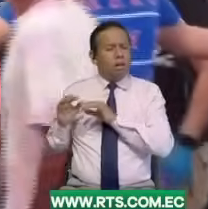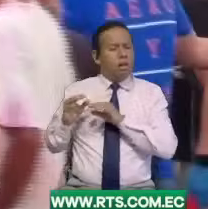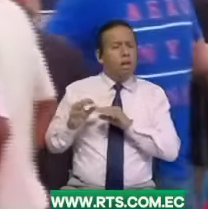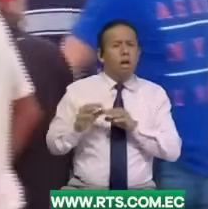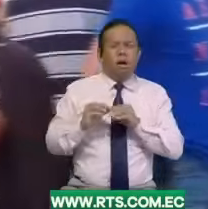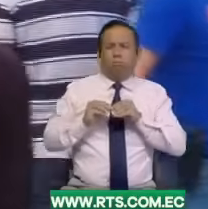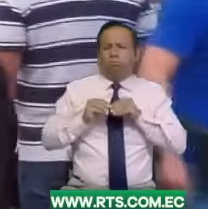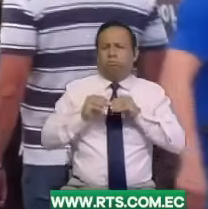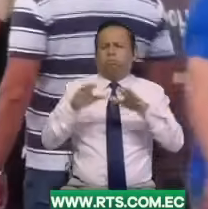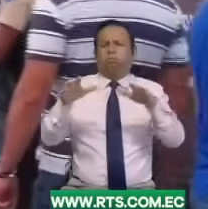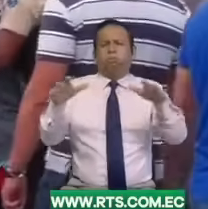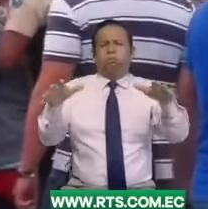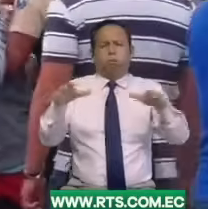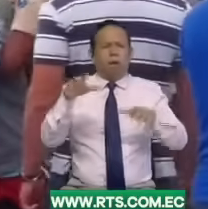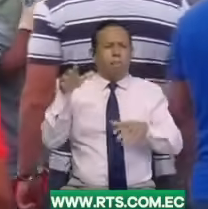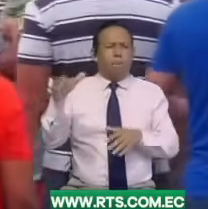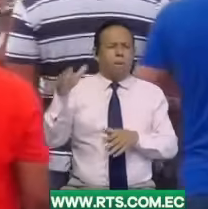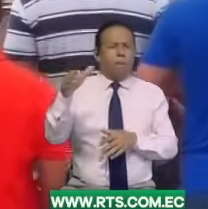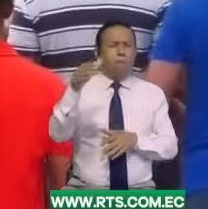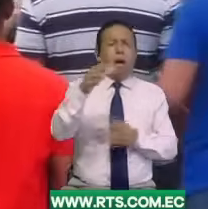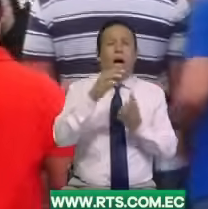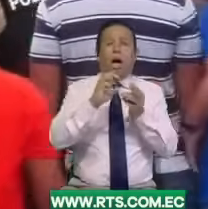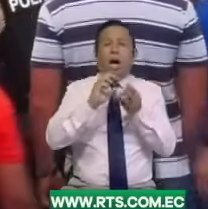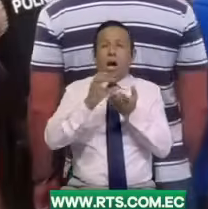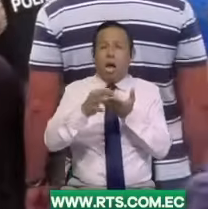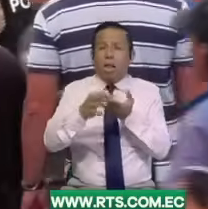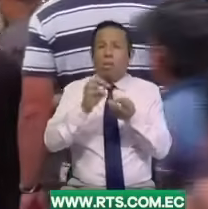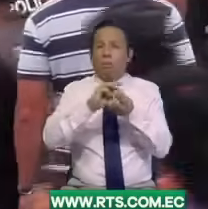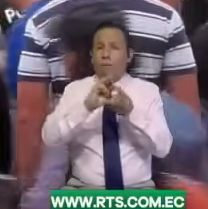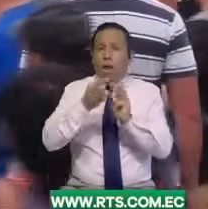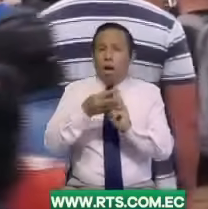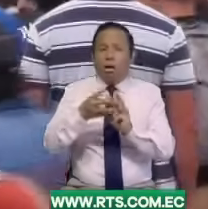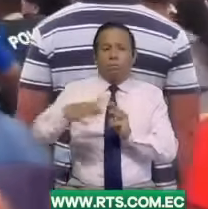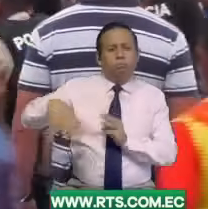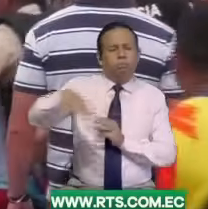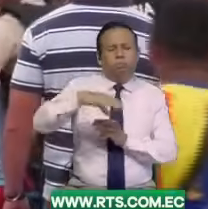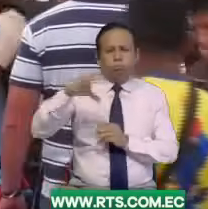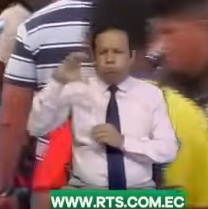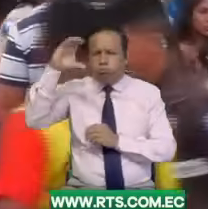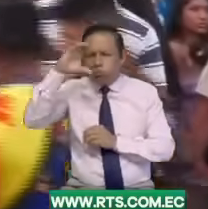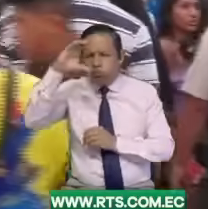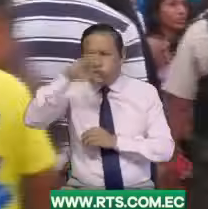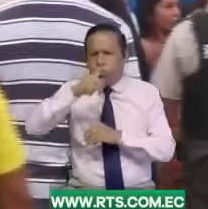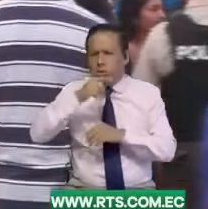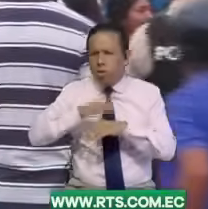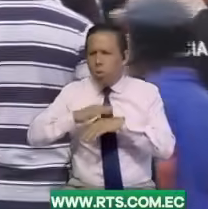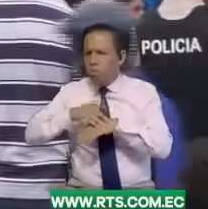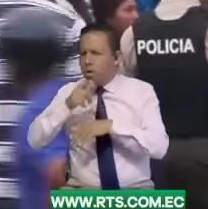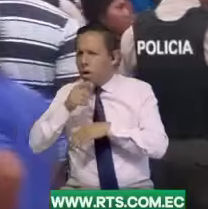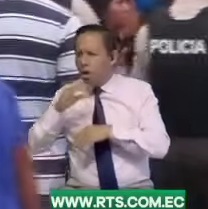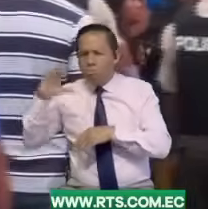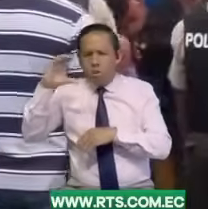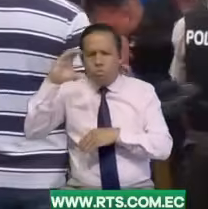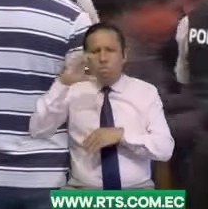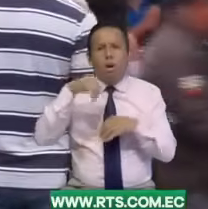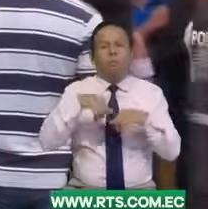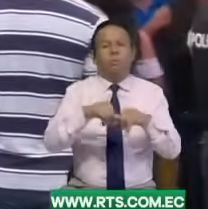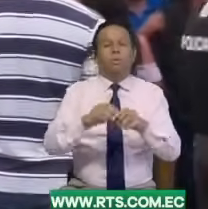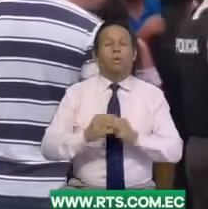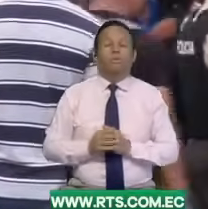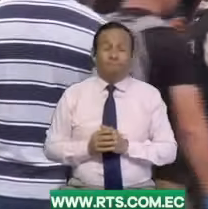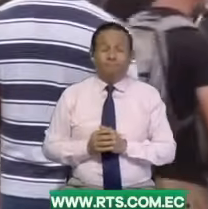desplegaron por varios sectores del Cantón Milagro a fin de buscar a los responsables de esta nueva muerte violenta,